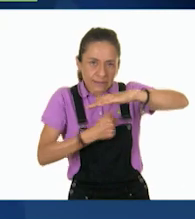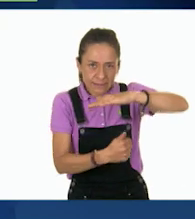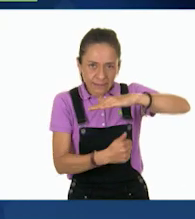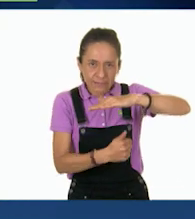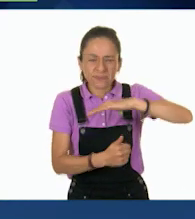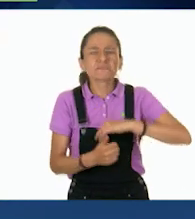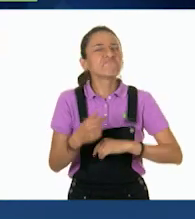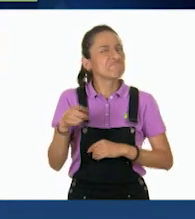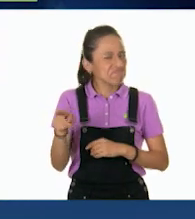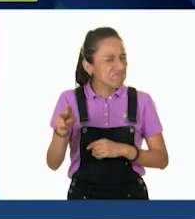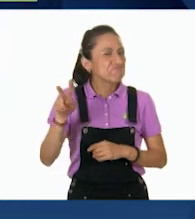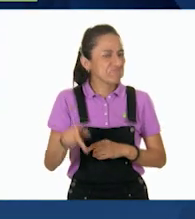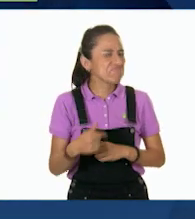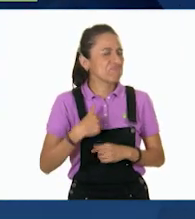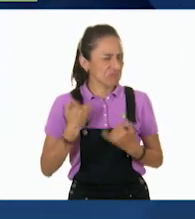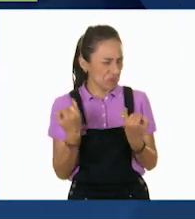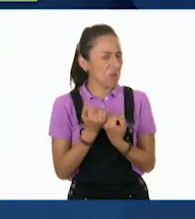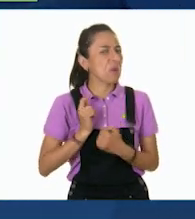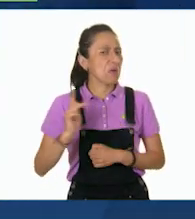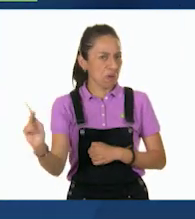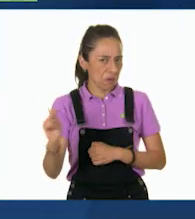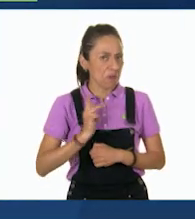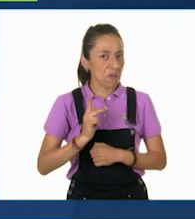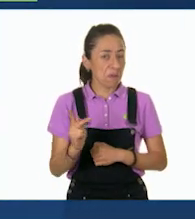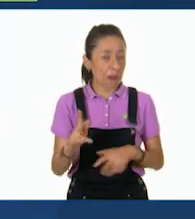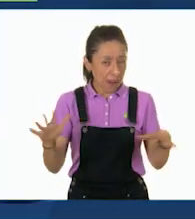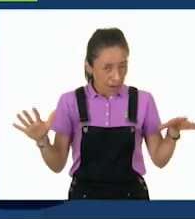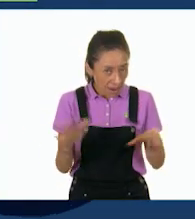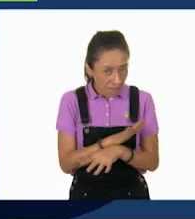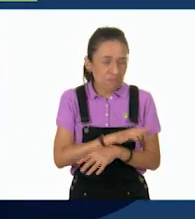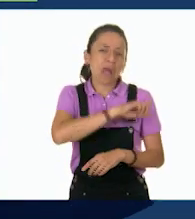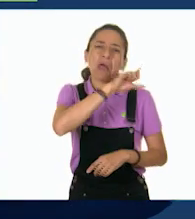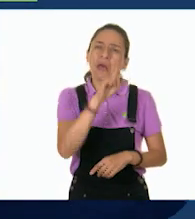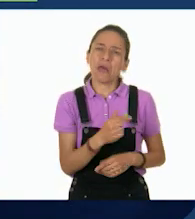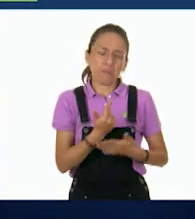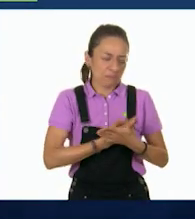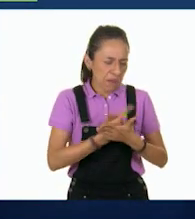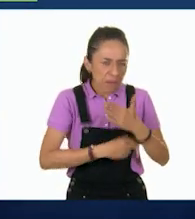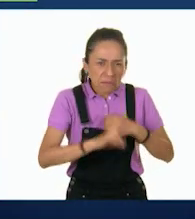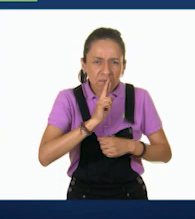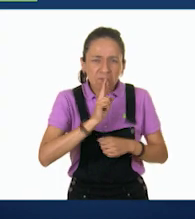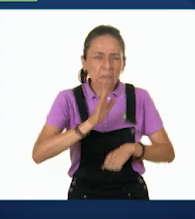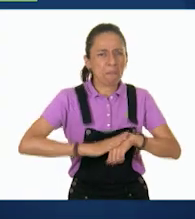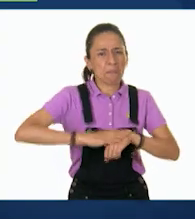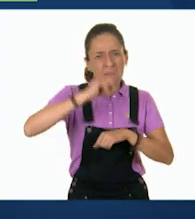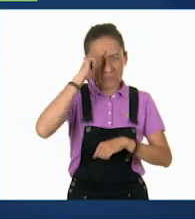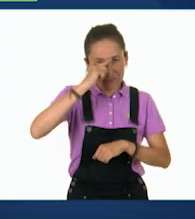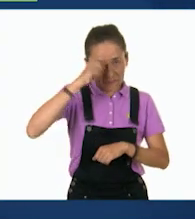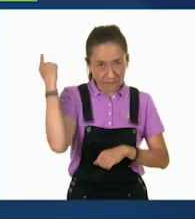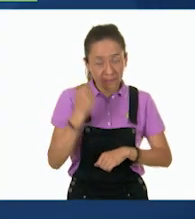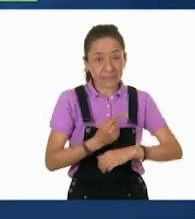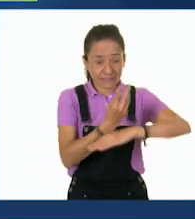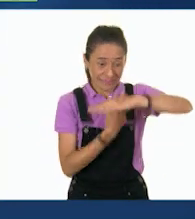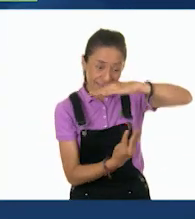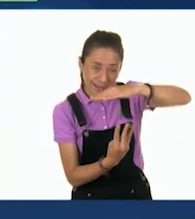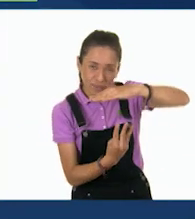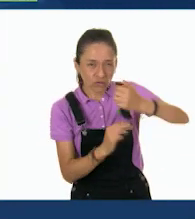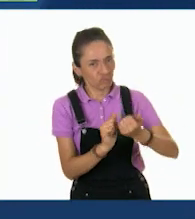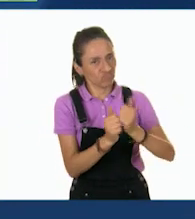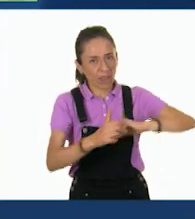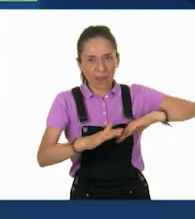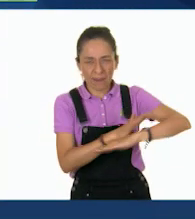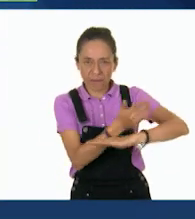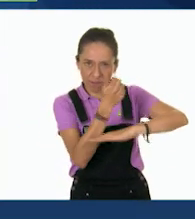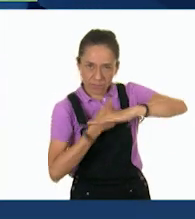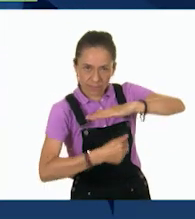sugiere, se nos facilitarán los cálculos. Entonces, vamos a convertir los tercios en sextos.